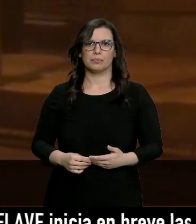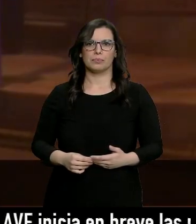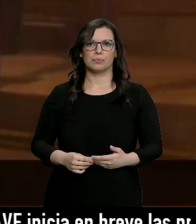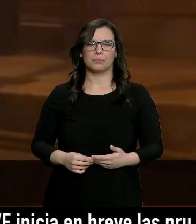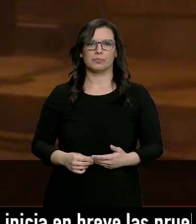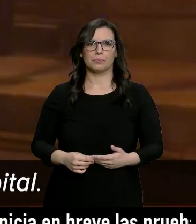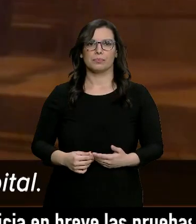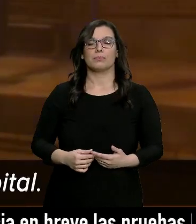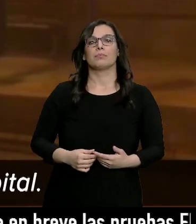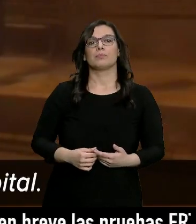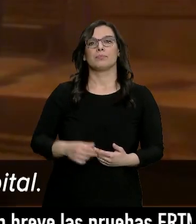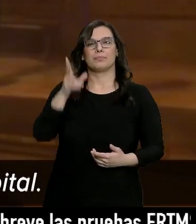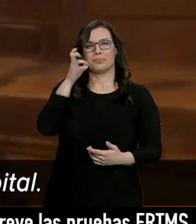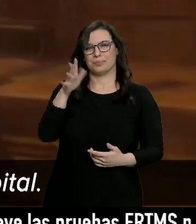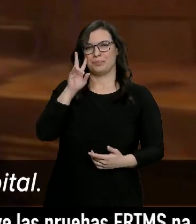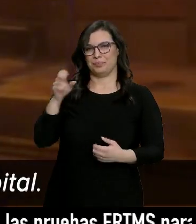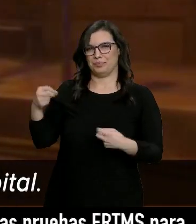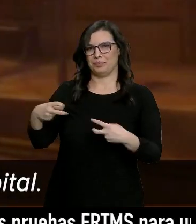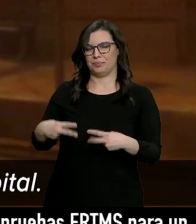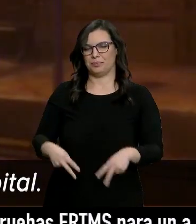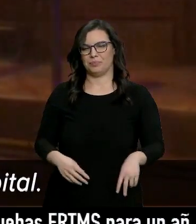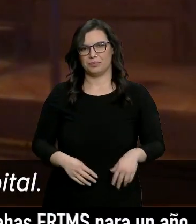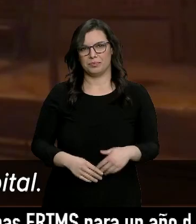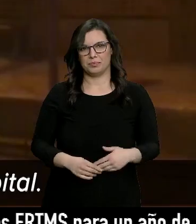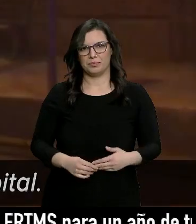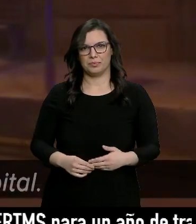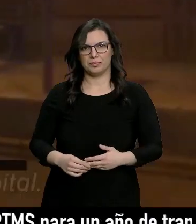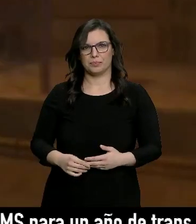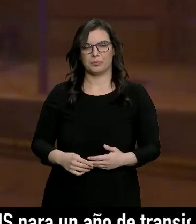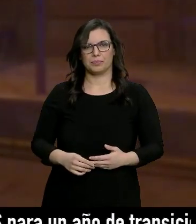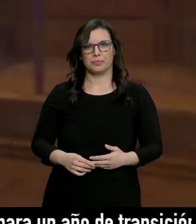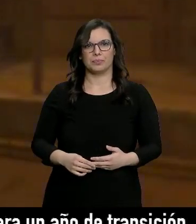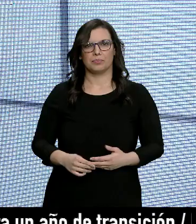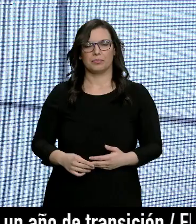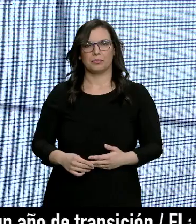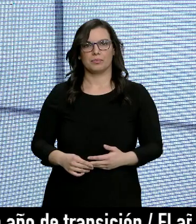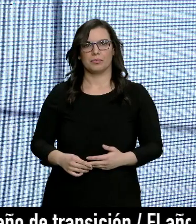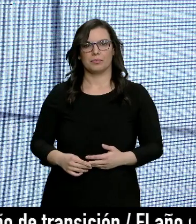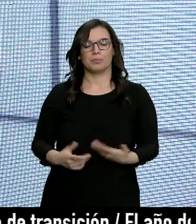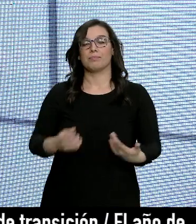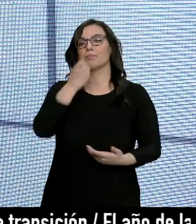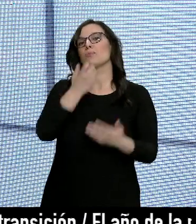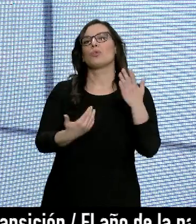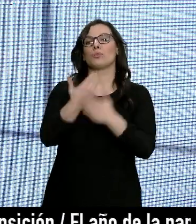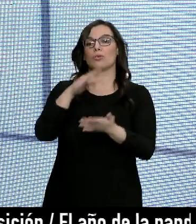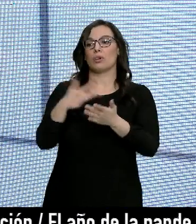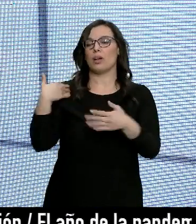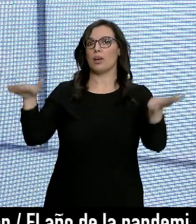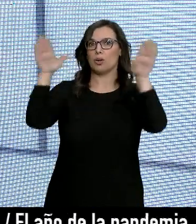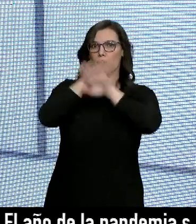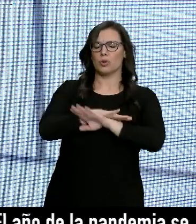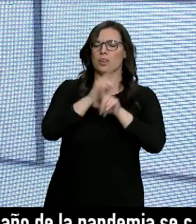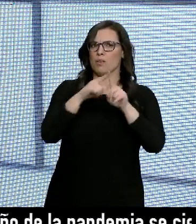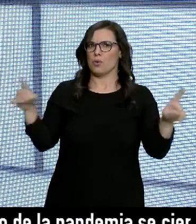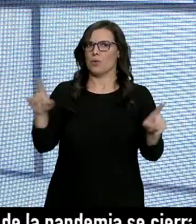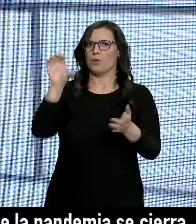personas que estaban en esa habitación han tenido que ser trasladadas en un primer momento al hospital. Buenos días. Ha sido una noche muy larga